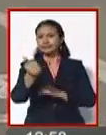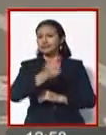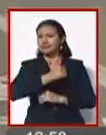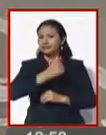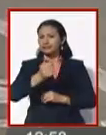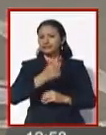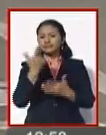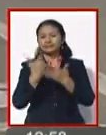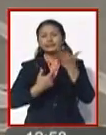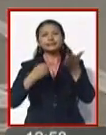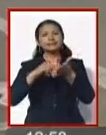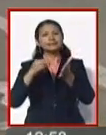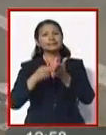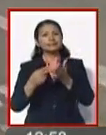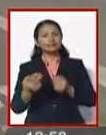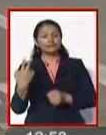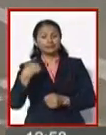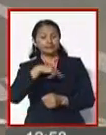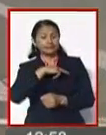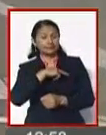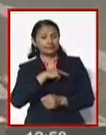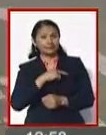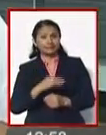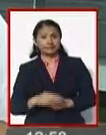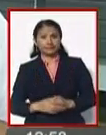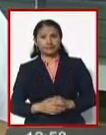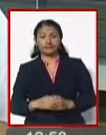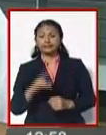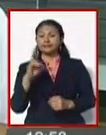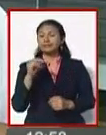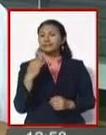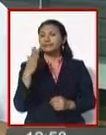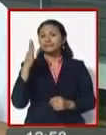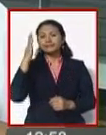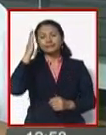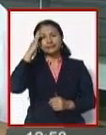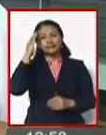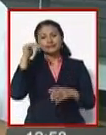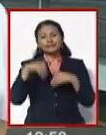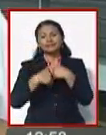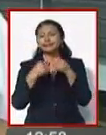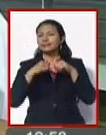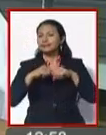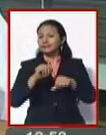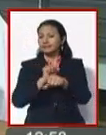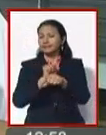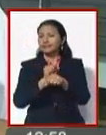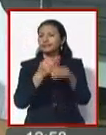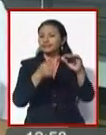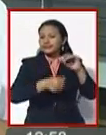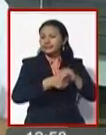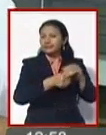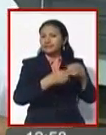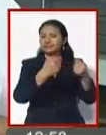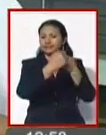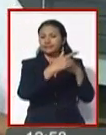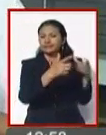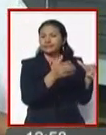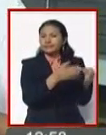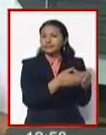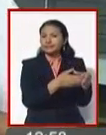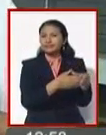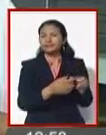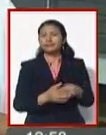y de salida. Entonces, ¿qué significa esto? Que para nosotros no hay, no están pensando cómo seguir trabajando. Seguimos metidos ahí en esa frontera